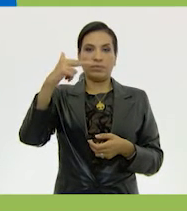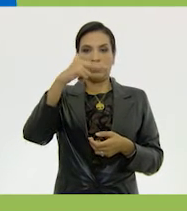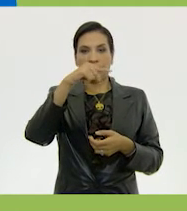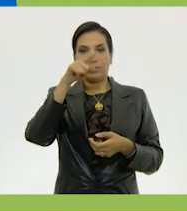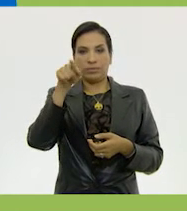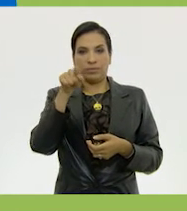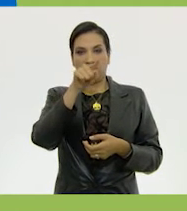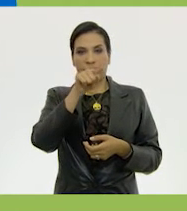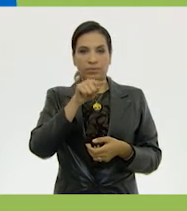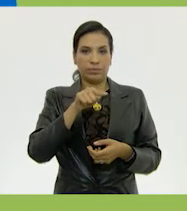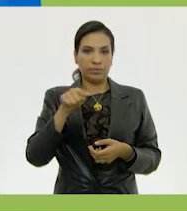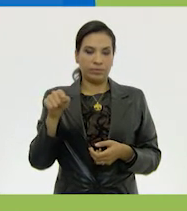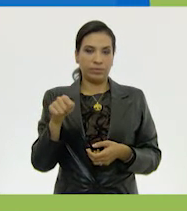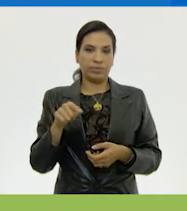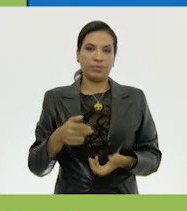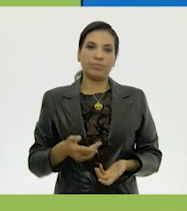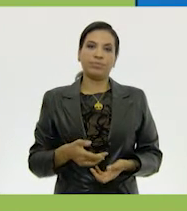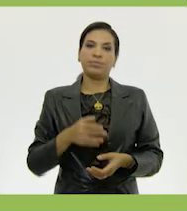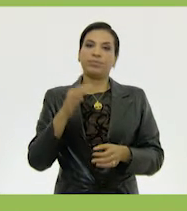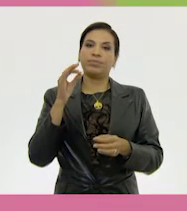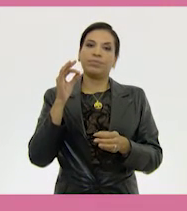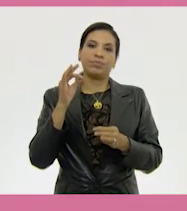las líneas marcadas.